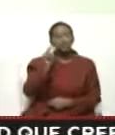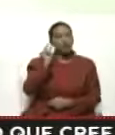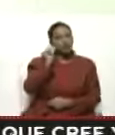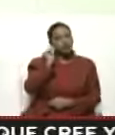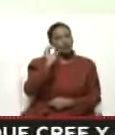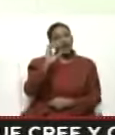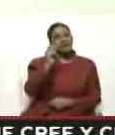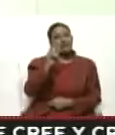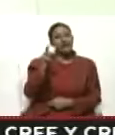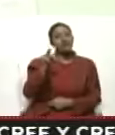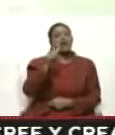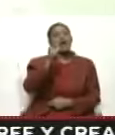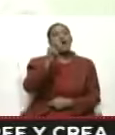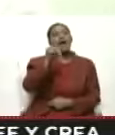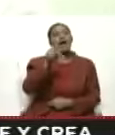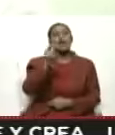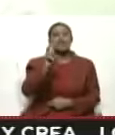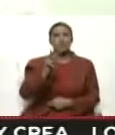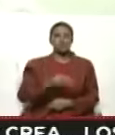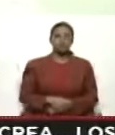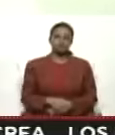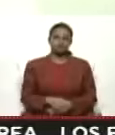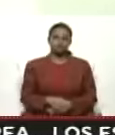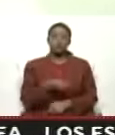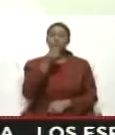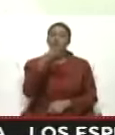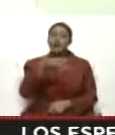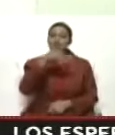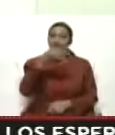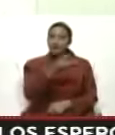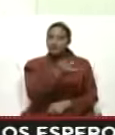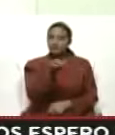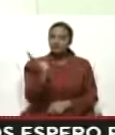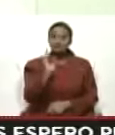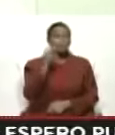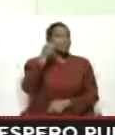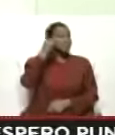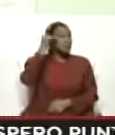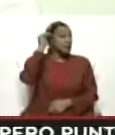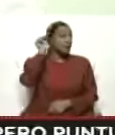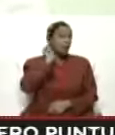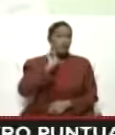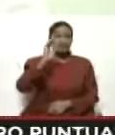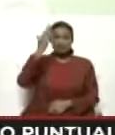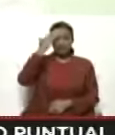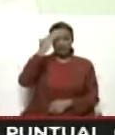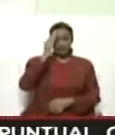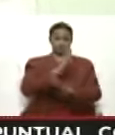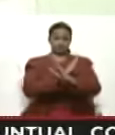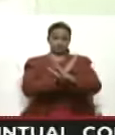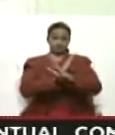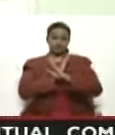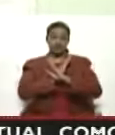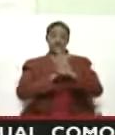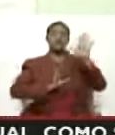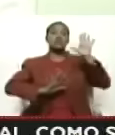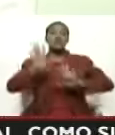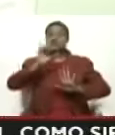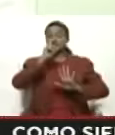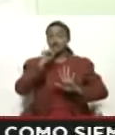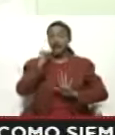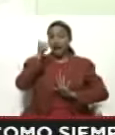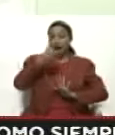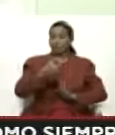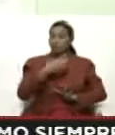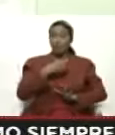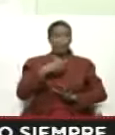ANTV. Buenas tardes a toda la dirección. María Corina Machado, aún sabiendo que se encuentra inhabilitada por 15 años para ejercer funciones